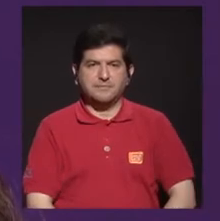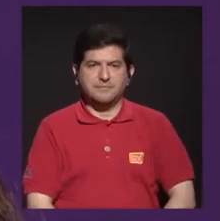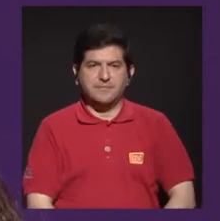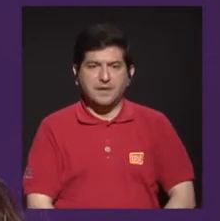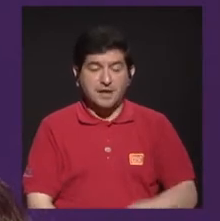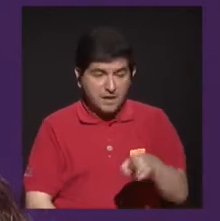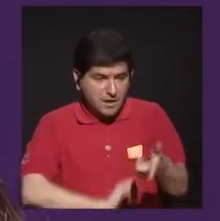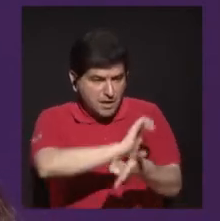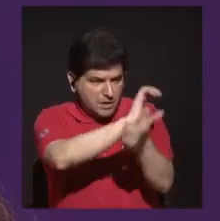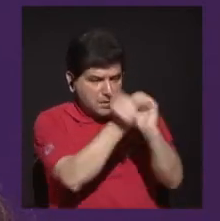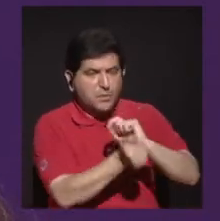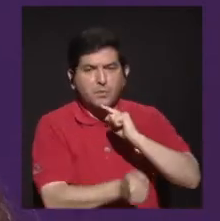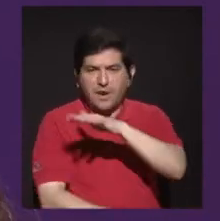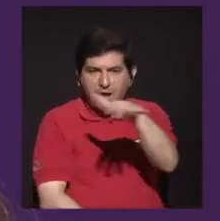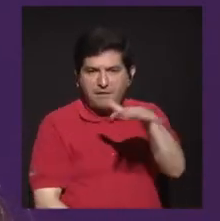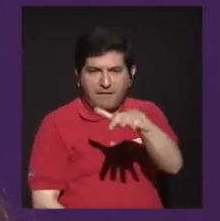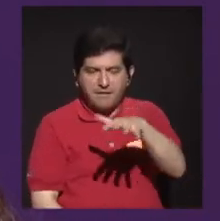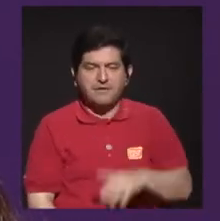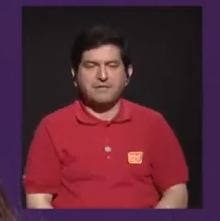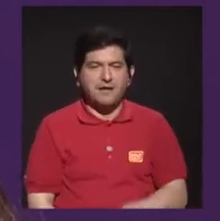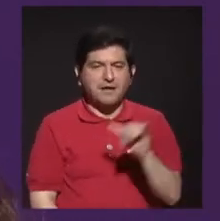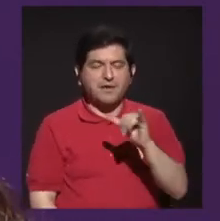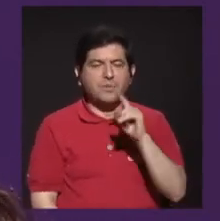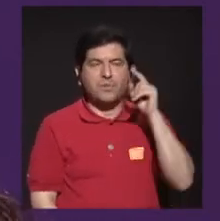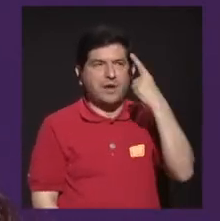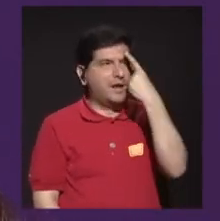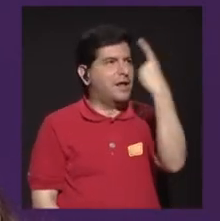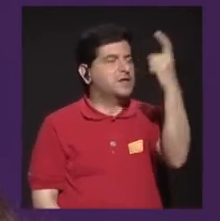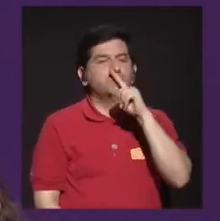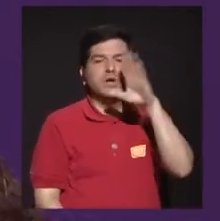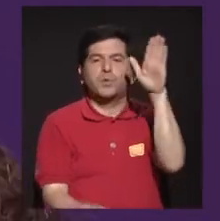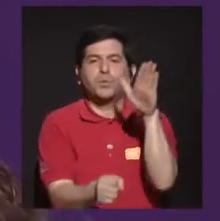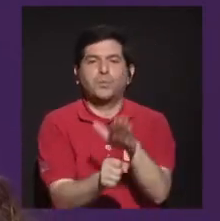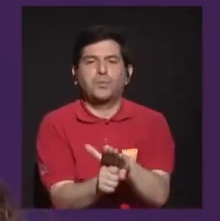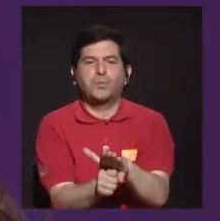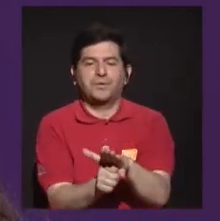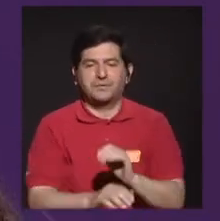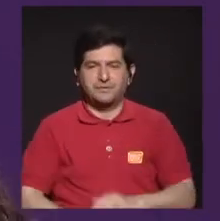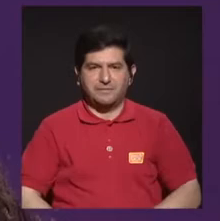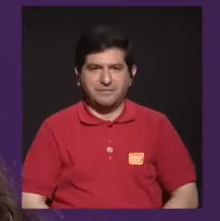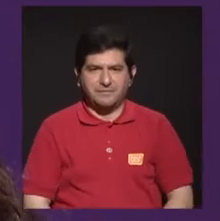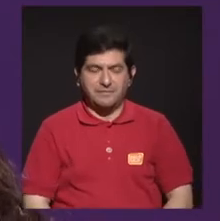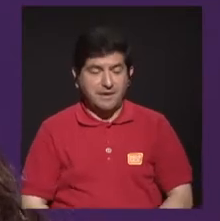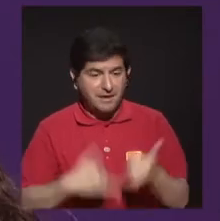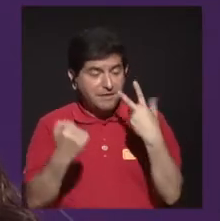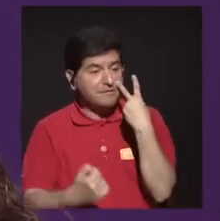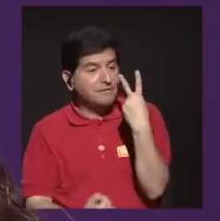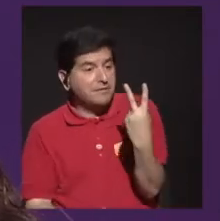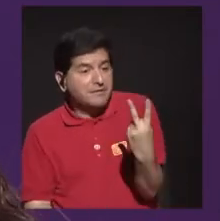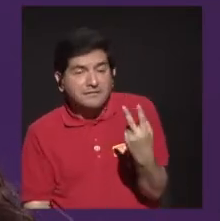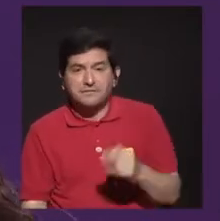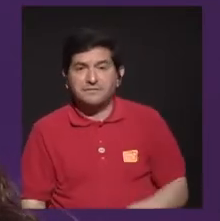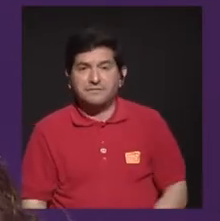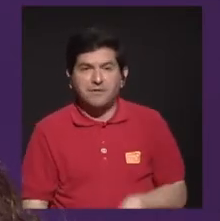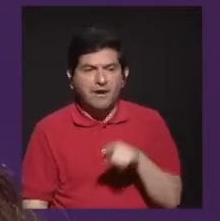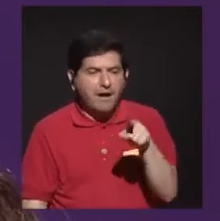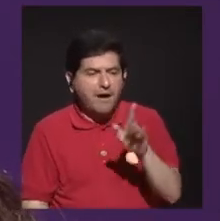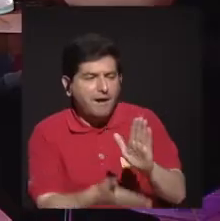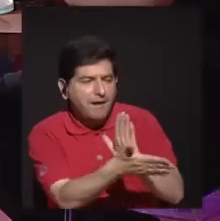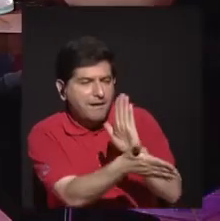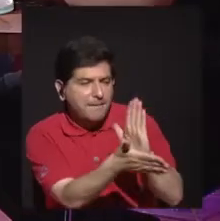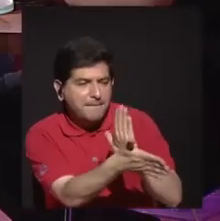Y se convirtió en una realidad y un sueño. De hecho, realidad de ver ese